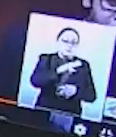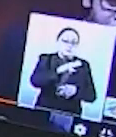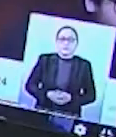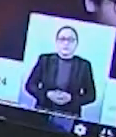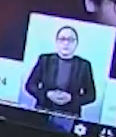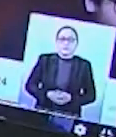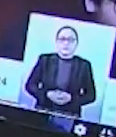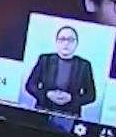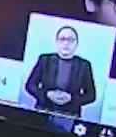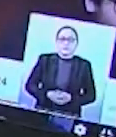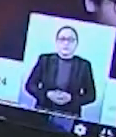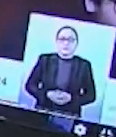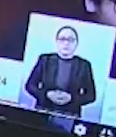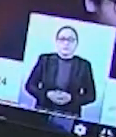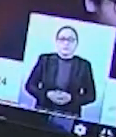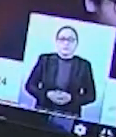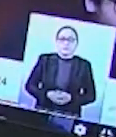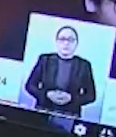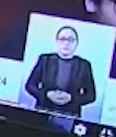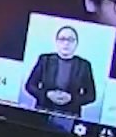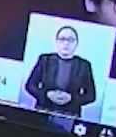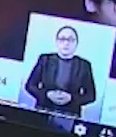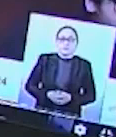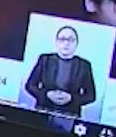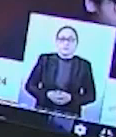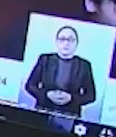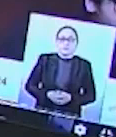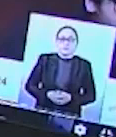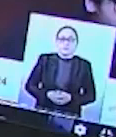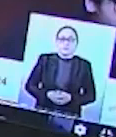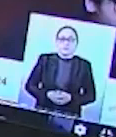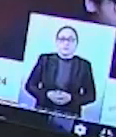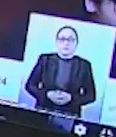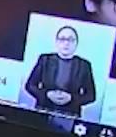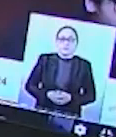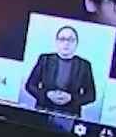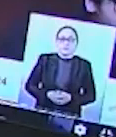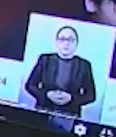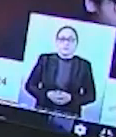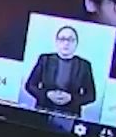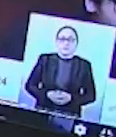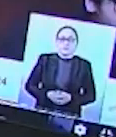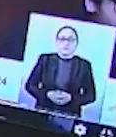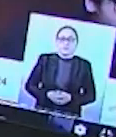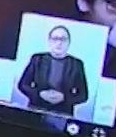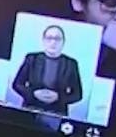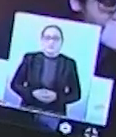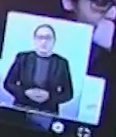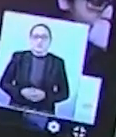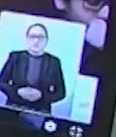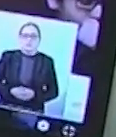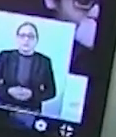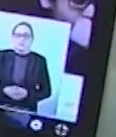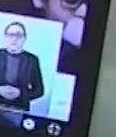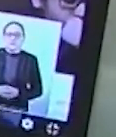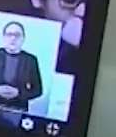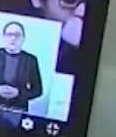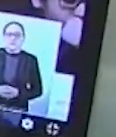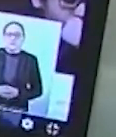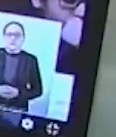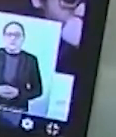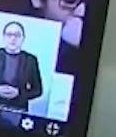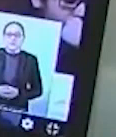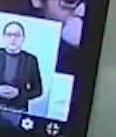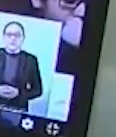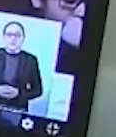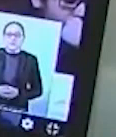un fraude en el conteo de los votos, por lo que exigieron una reposición del proceso. En rueda de prensa argumentaron que la mesa